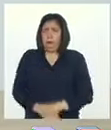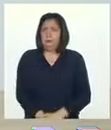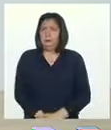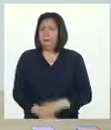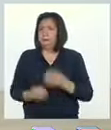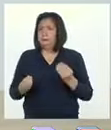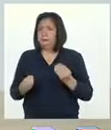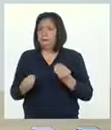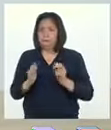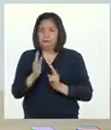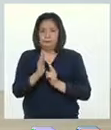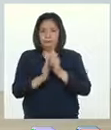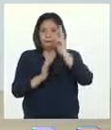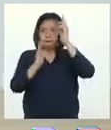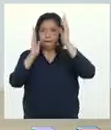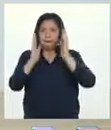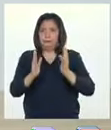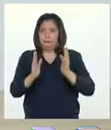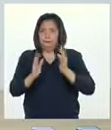posición del astronauta.